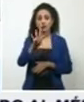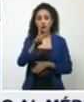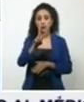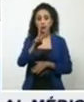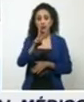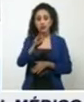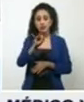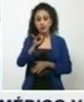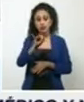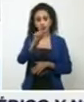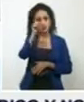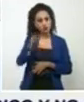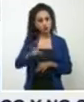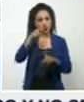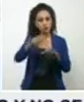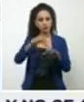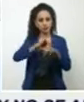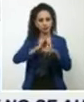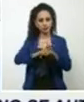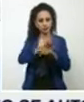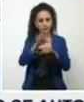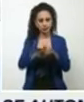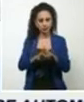2.365.427 casos, el